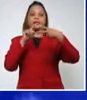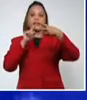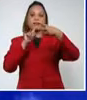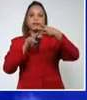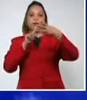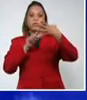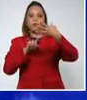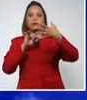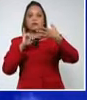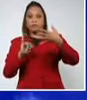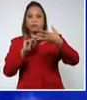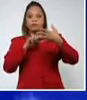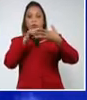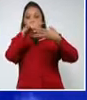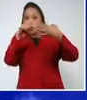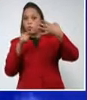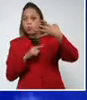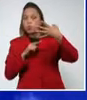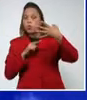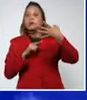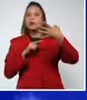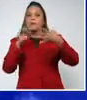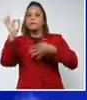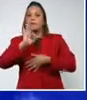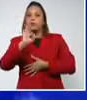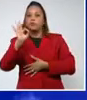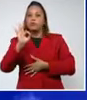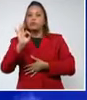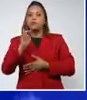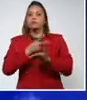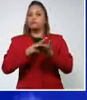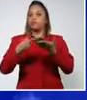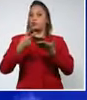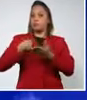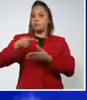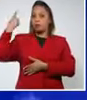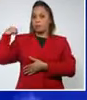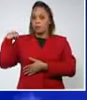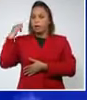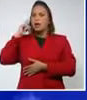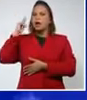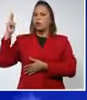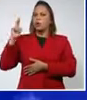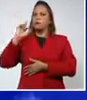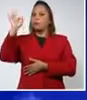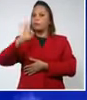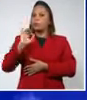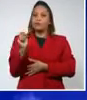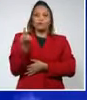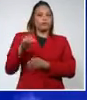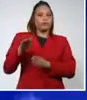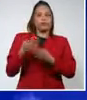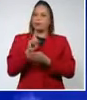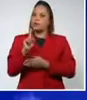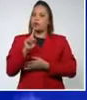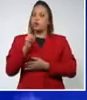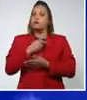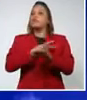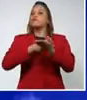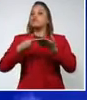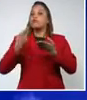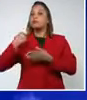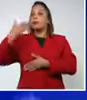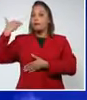tasas de incidencia en los últimos 15 días. Acuérdense que esto no son tasas de un día, esto es en los últimos 15